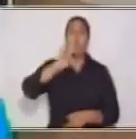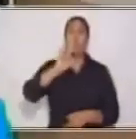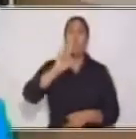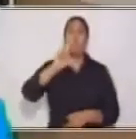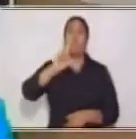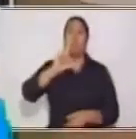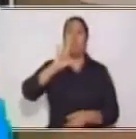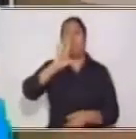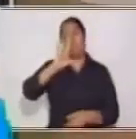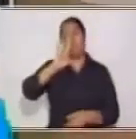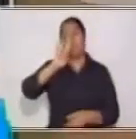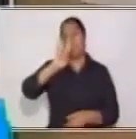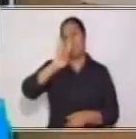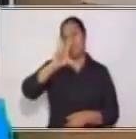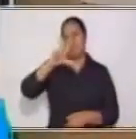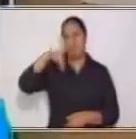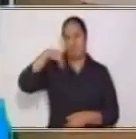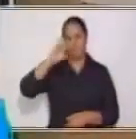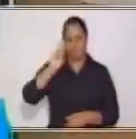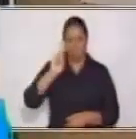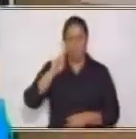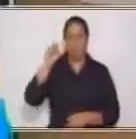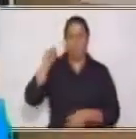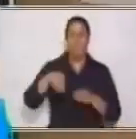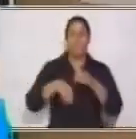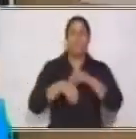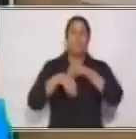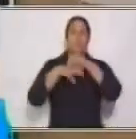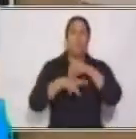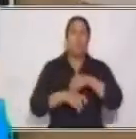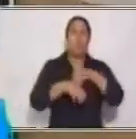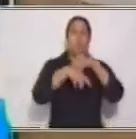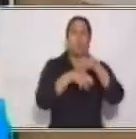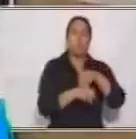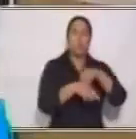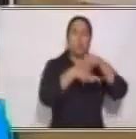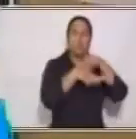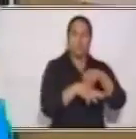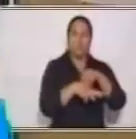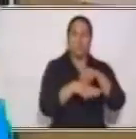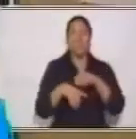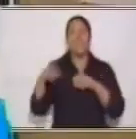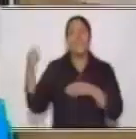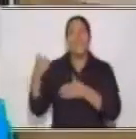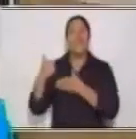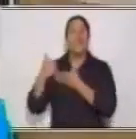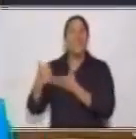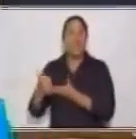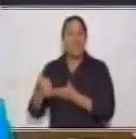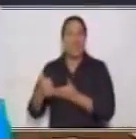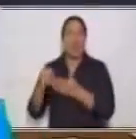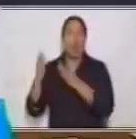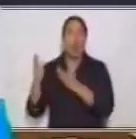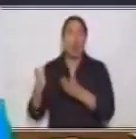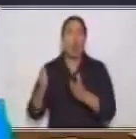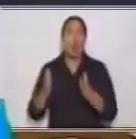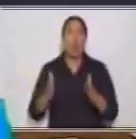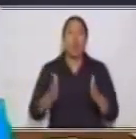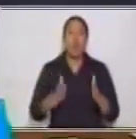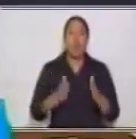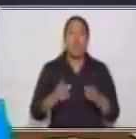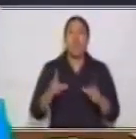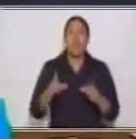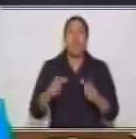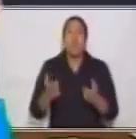ayudar a organizar esa historia. Como ya la tenemos acá, entonces solo podemos ir